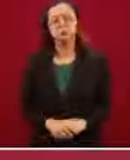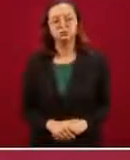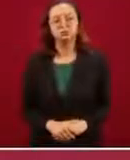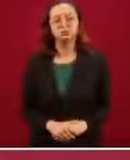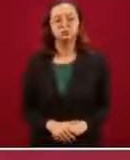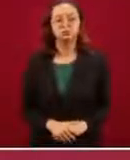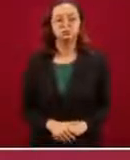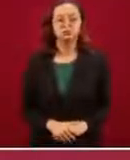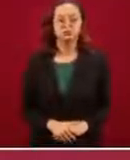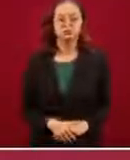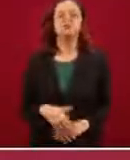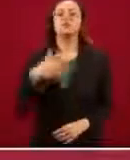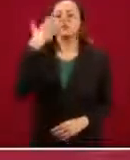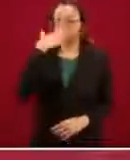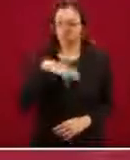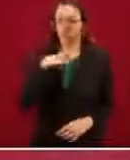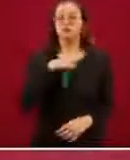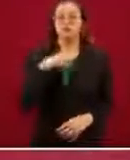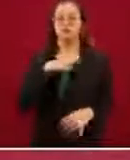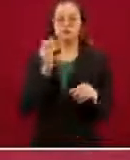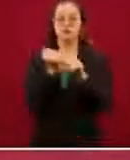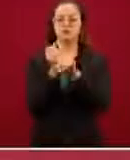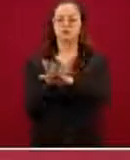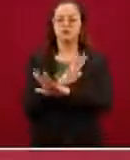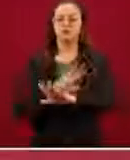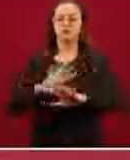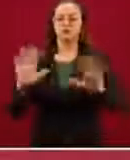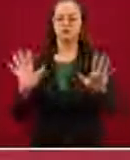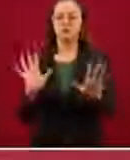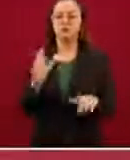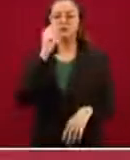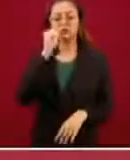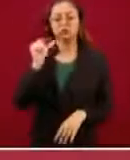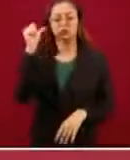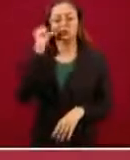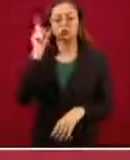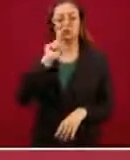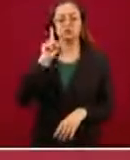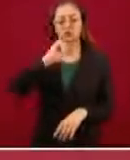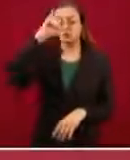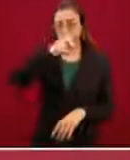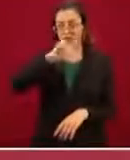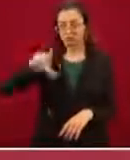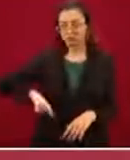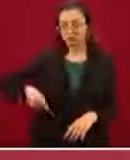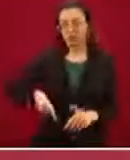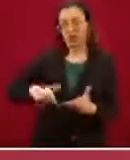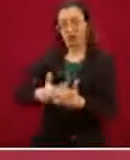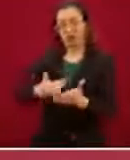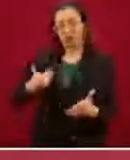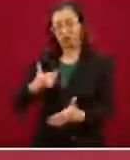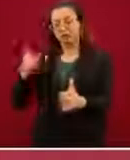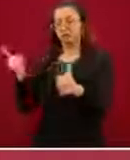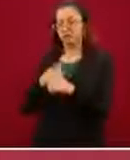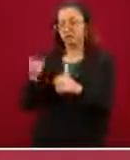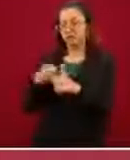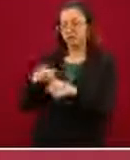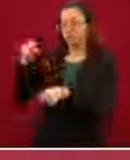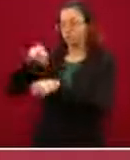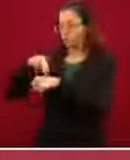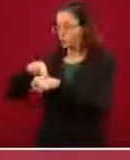Tengo información que las decisiones que tomó ayer la jefa de gobierno las consultó